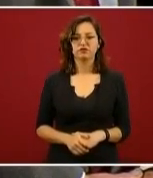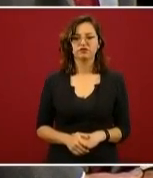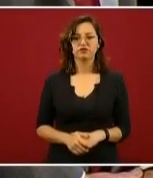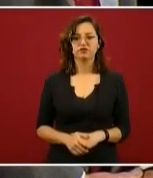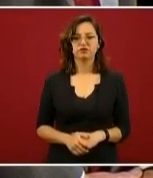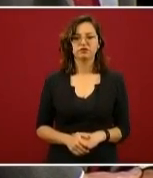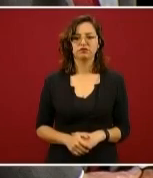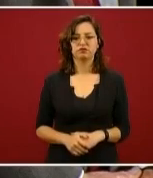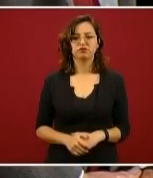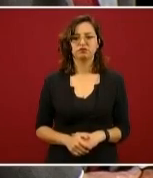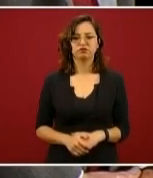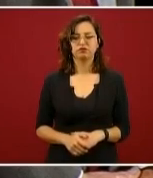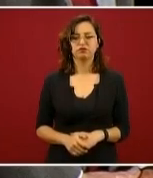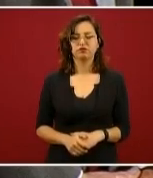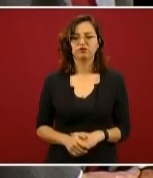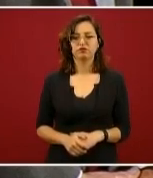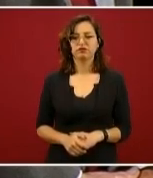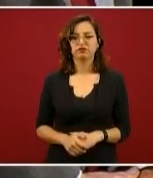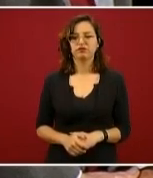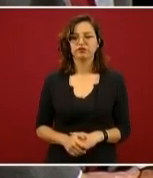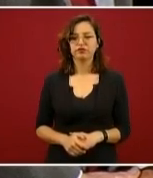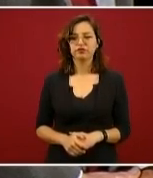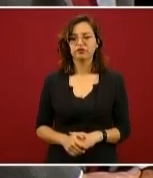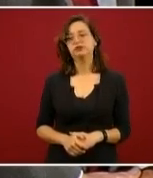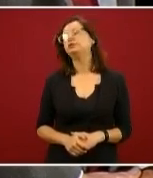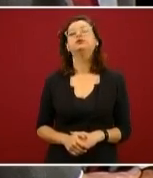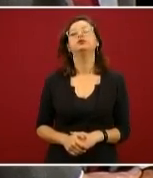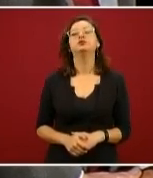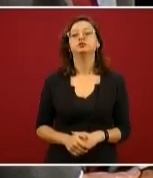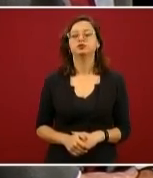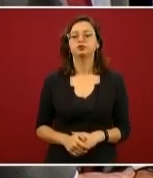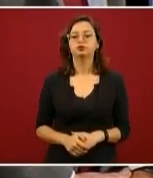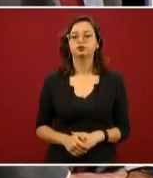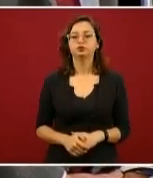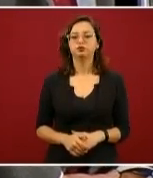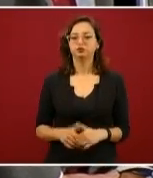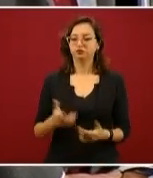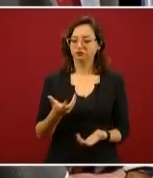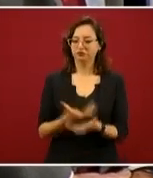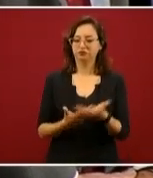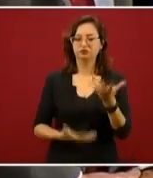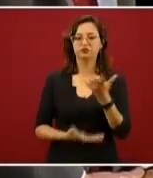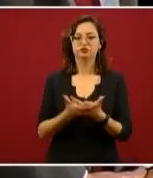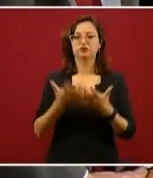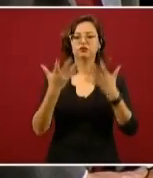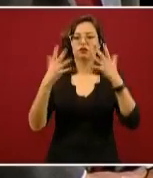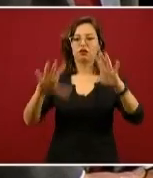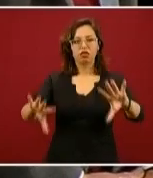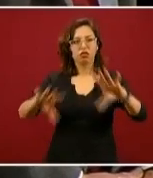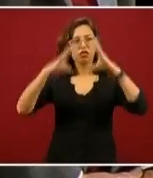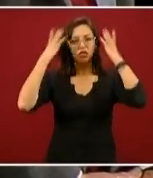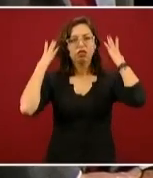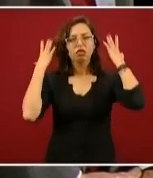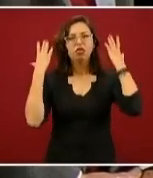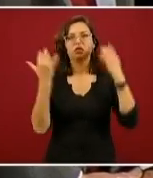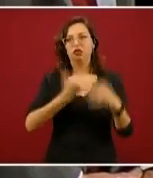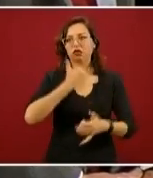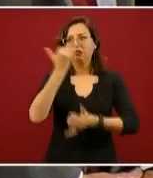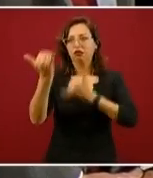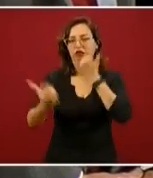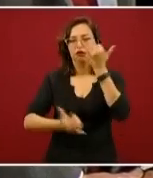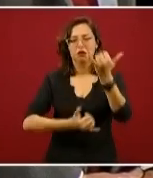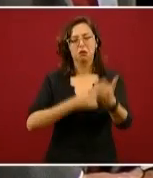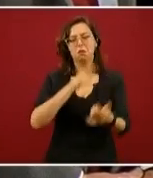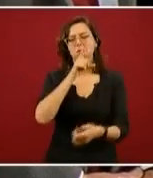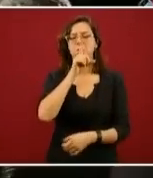se ha actuado de manera apresurada, no hemos hecho caso a